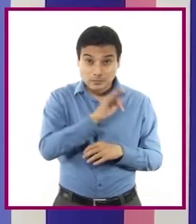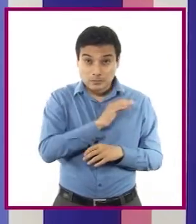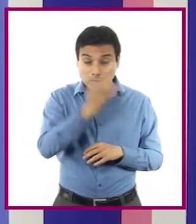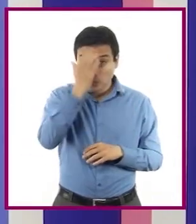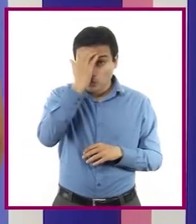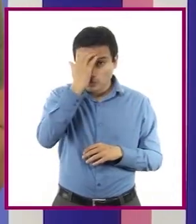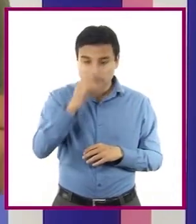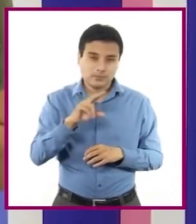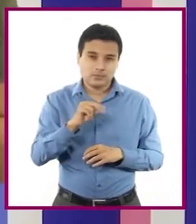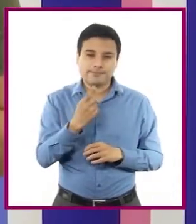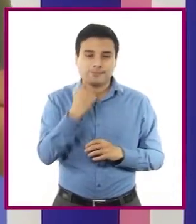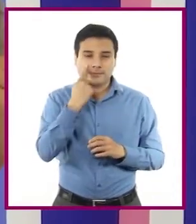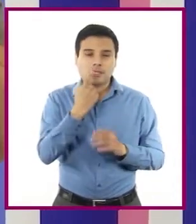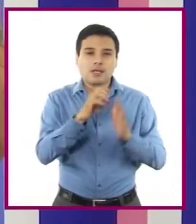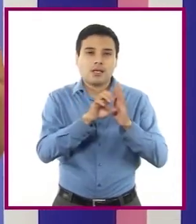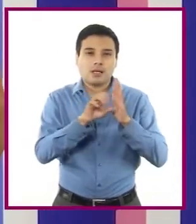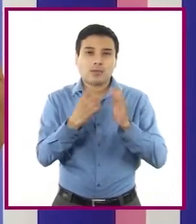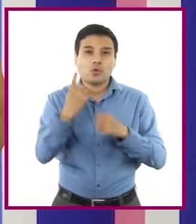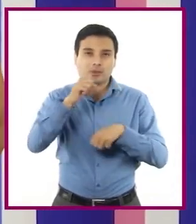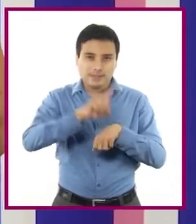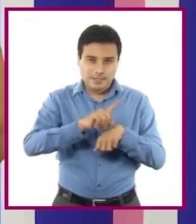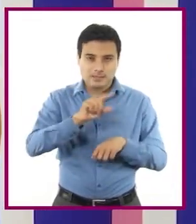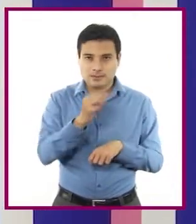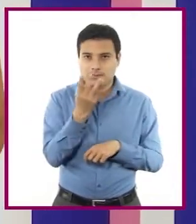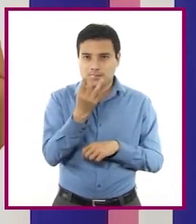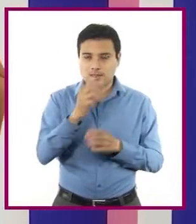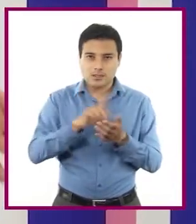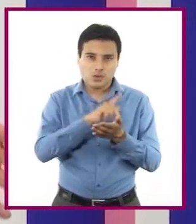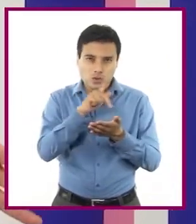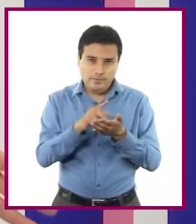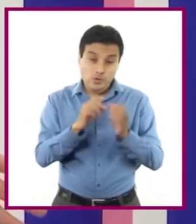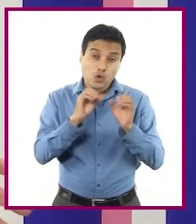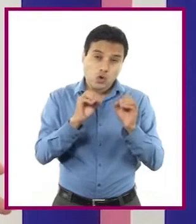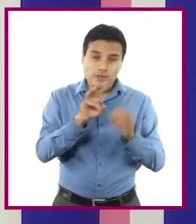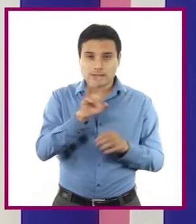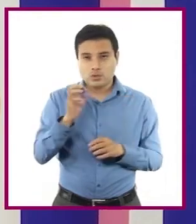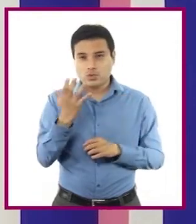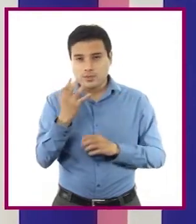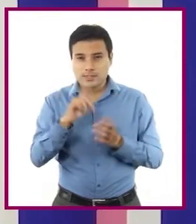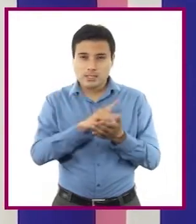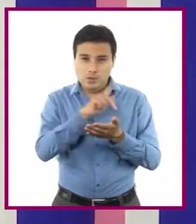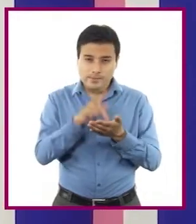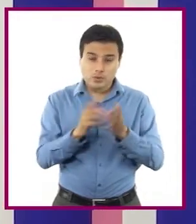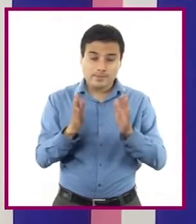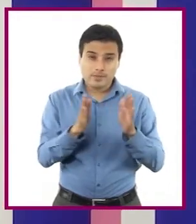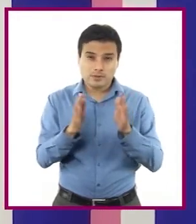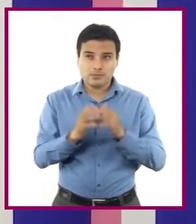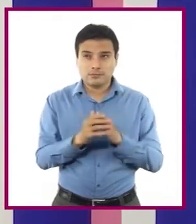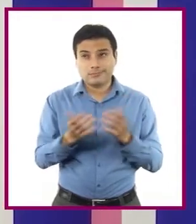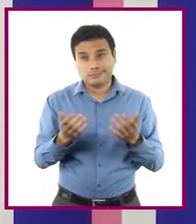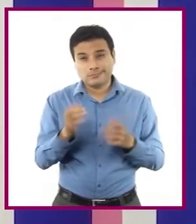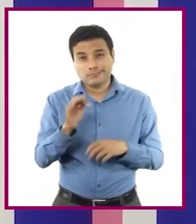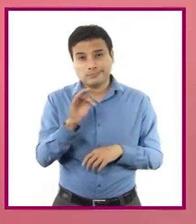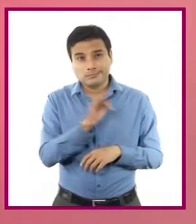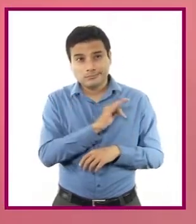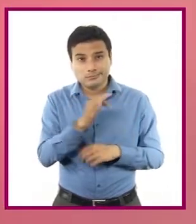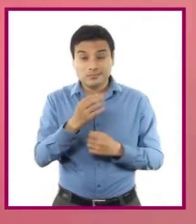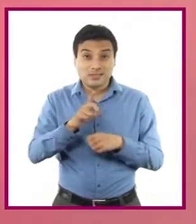que si en un día pueden recorrer 73 kilómetros o hasta 350, sus recorridos pueden variar cada